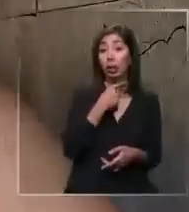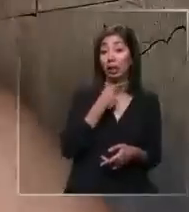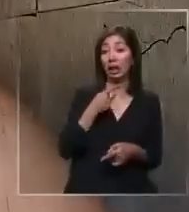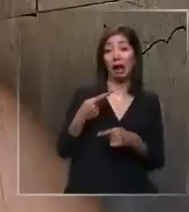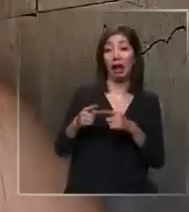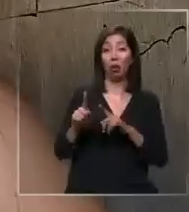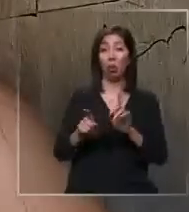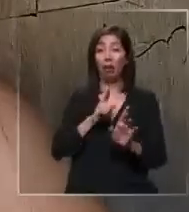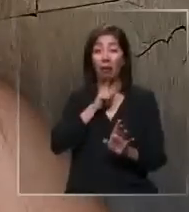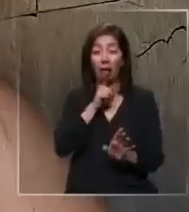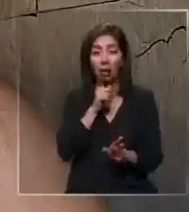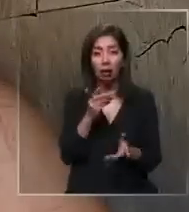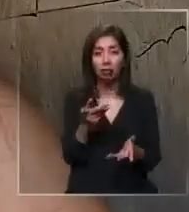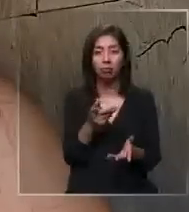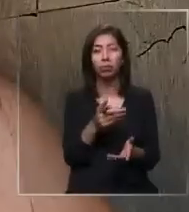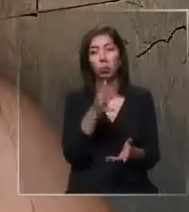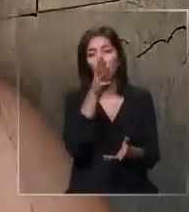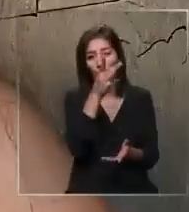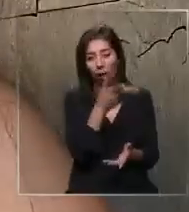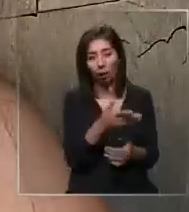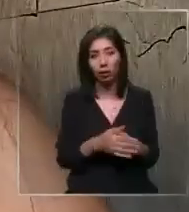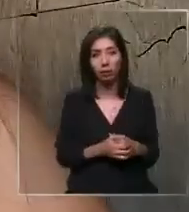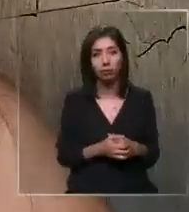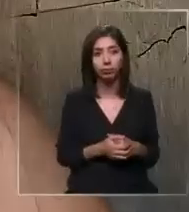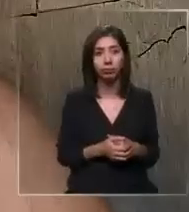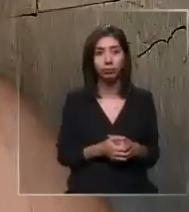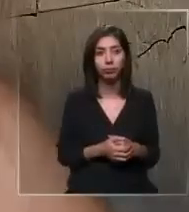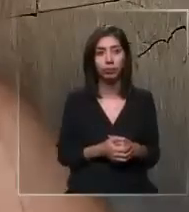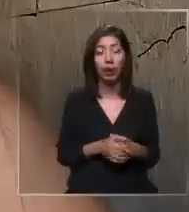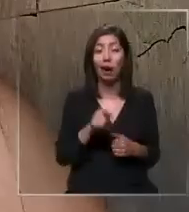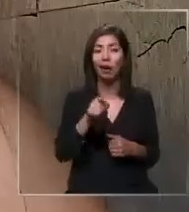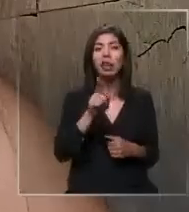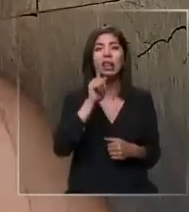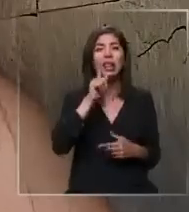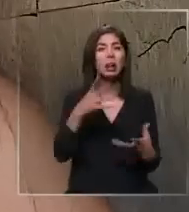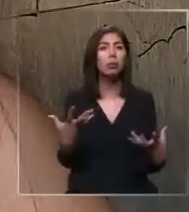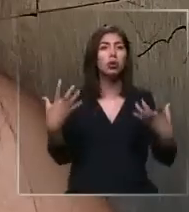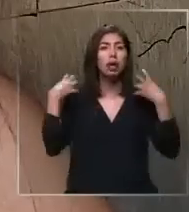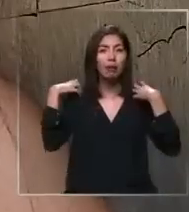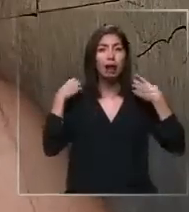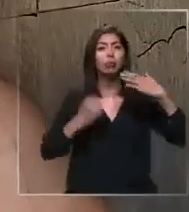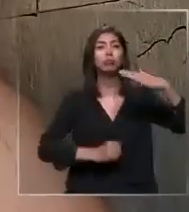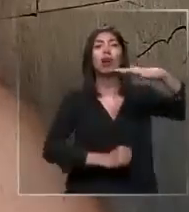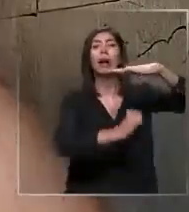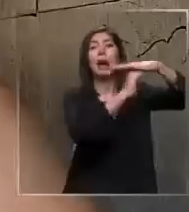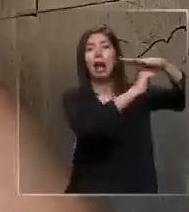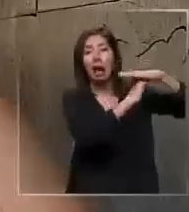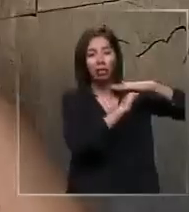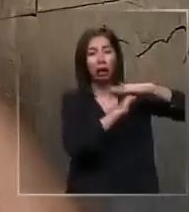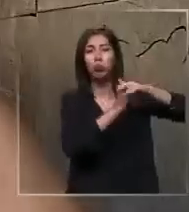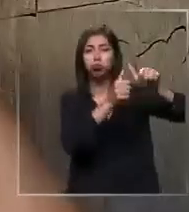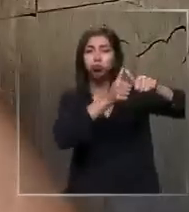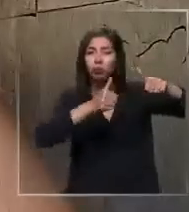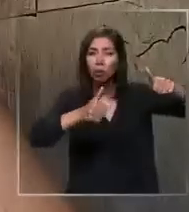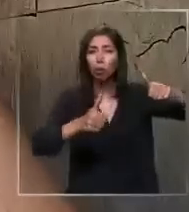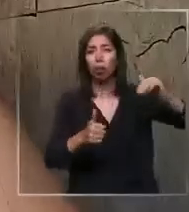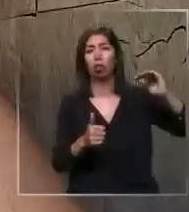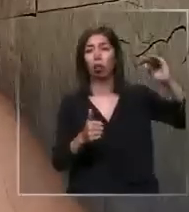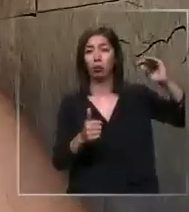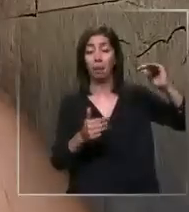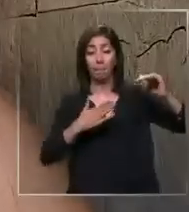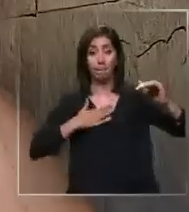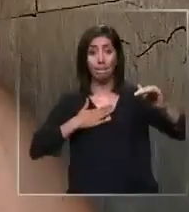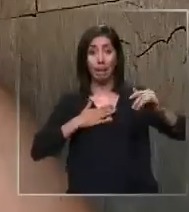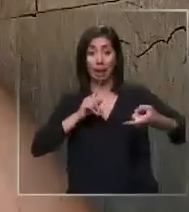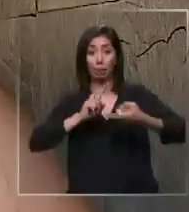es negligencia netamente de los cargos altos. Es netamente negligencia. Mi marido es asesinado